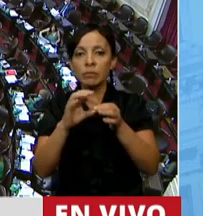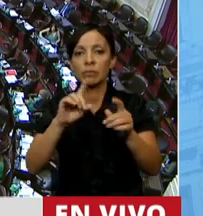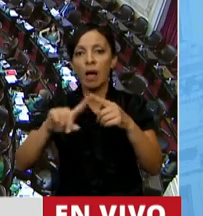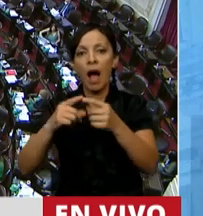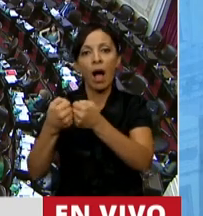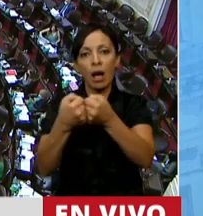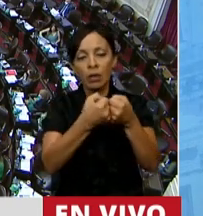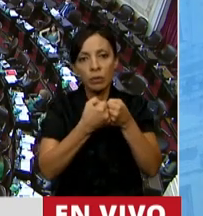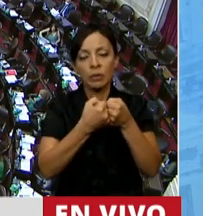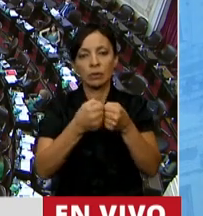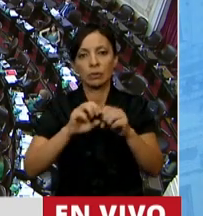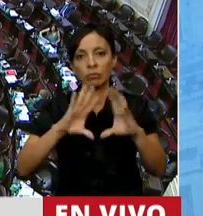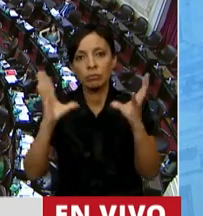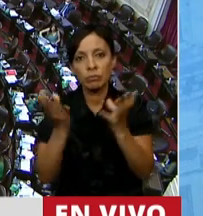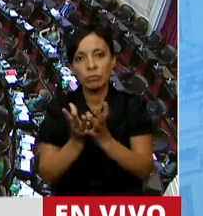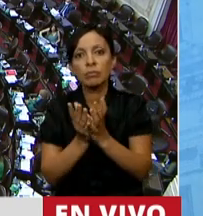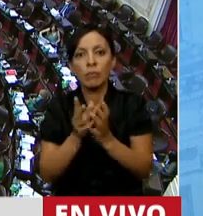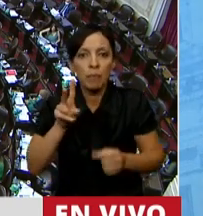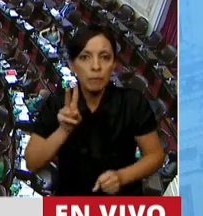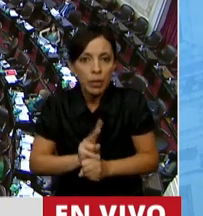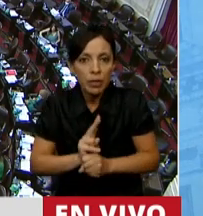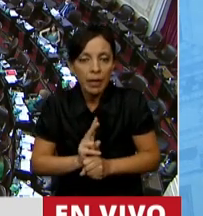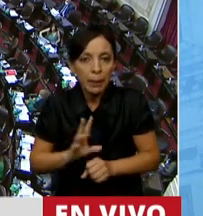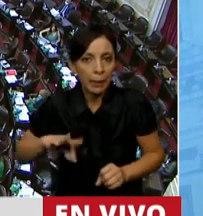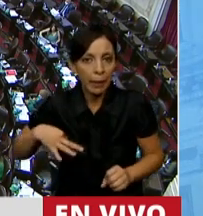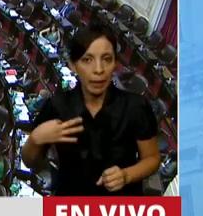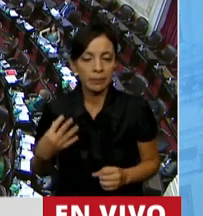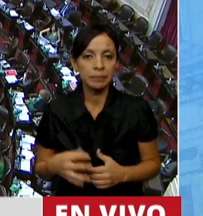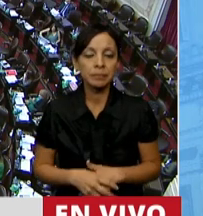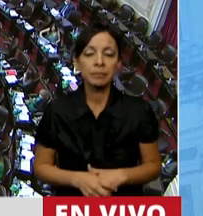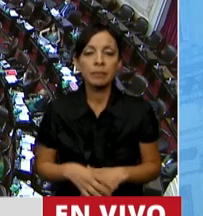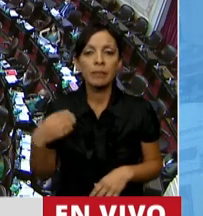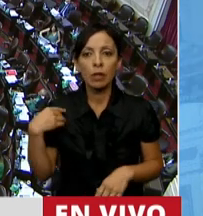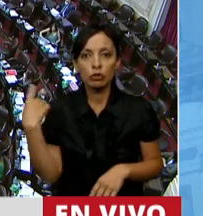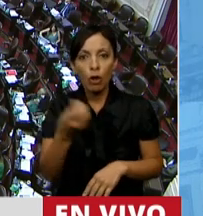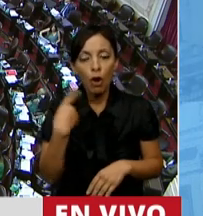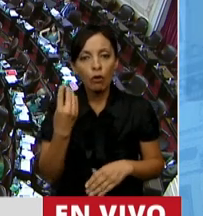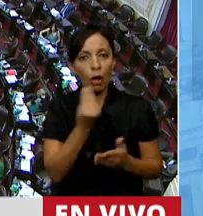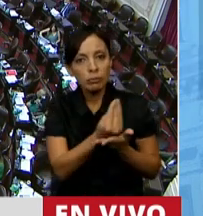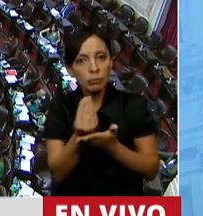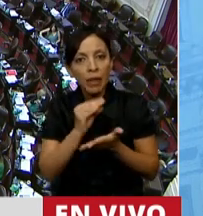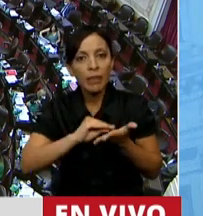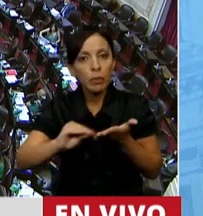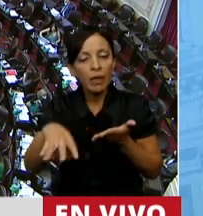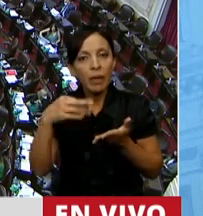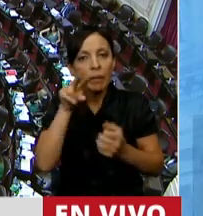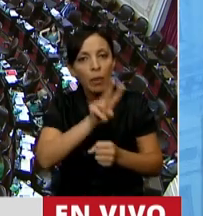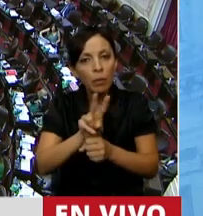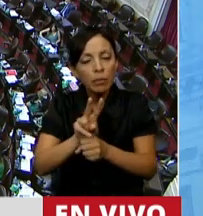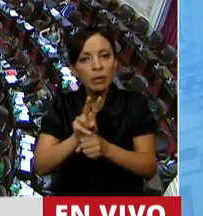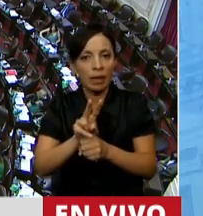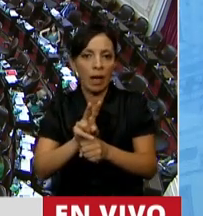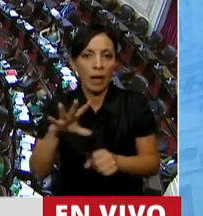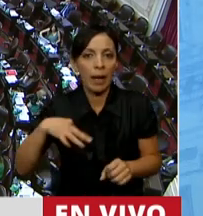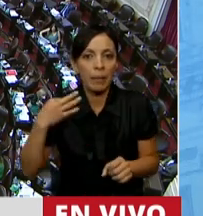que protegen la vida desde la concepción misma. Como legisladores debemos velar por el bienestar de todos los habitantes